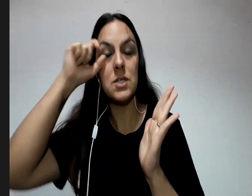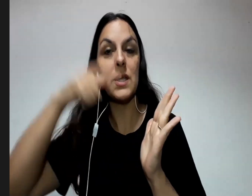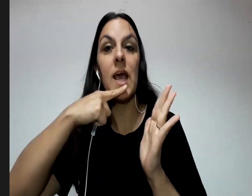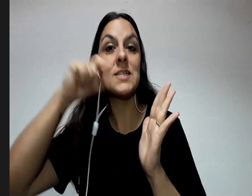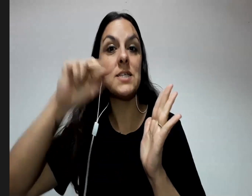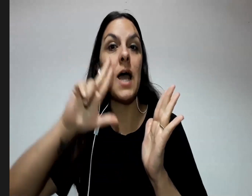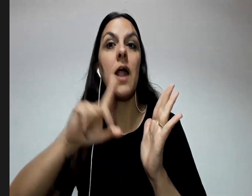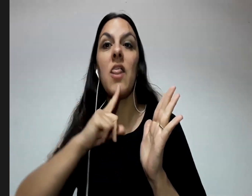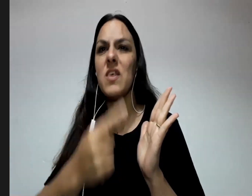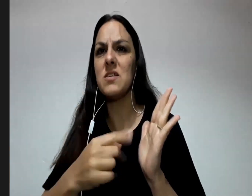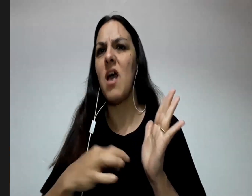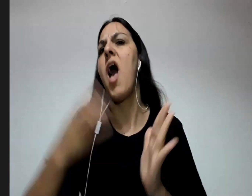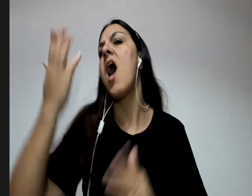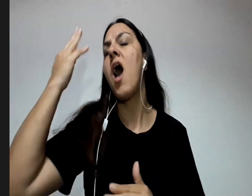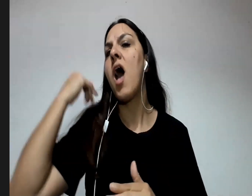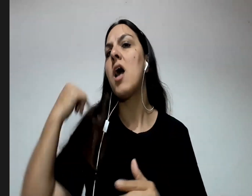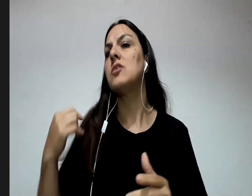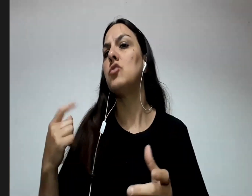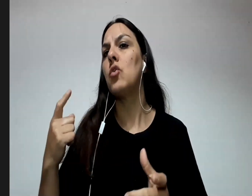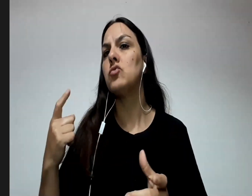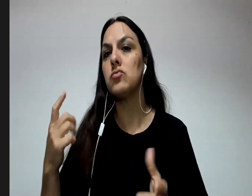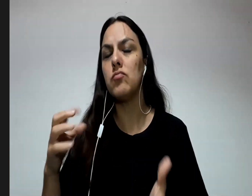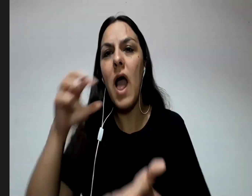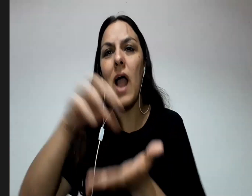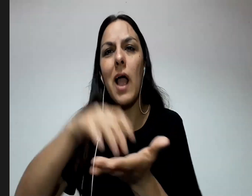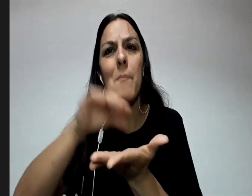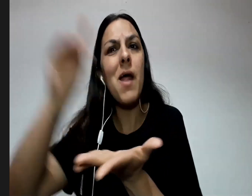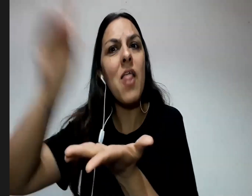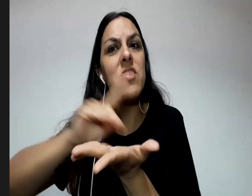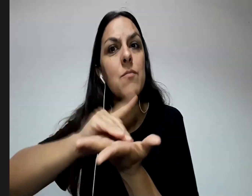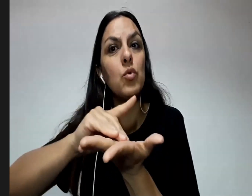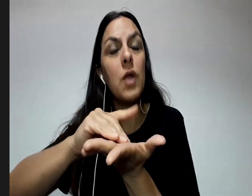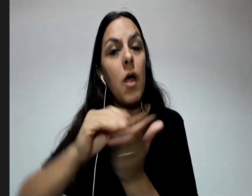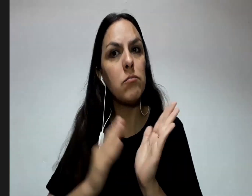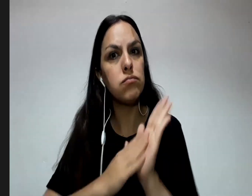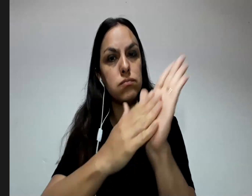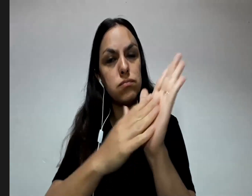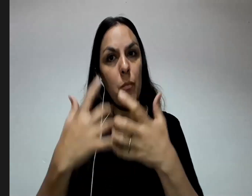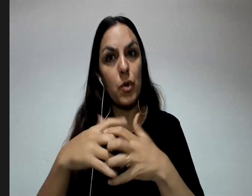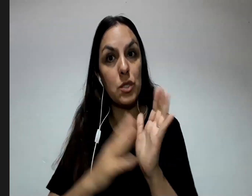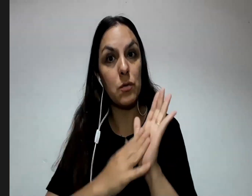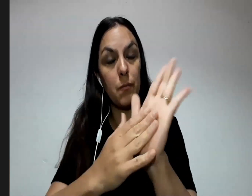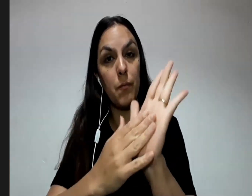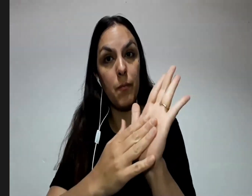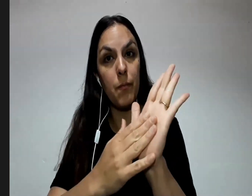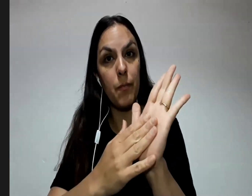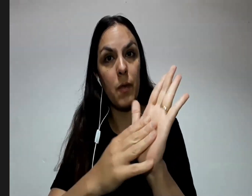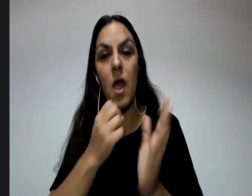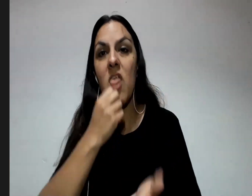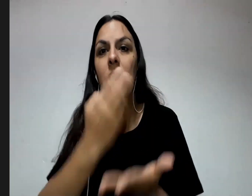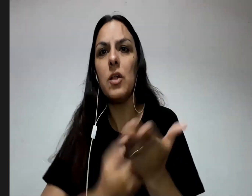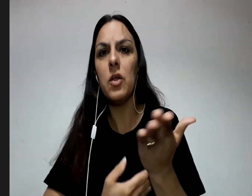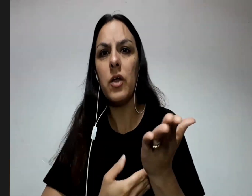años en la Cámara de Diputados se presentó un proyecto, dice, para declarar, supongo yo que debe ser para declarar la inconstitucionalidad